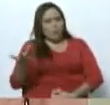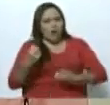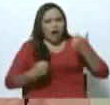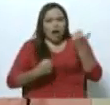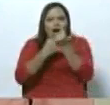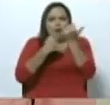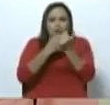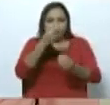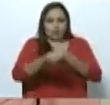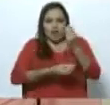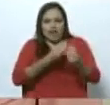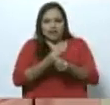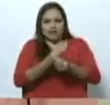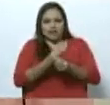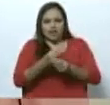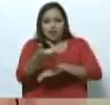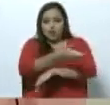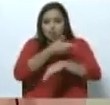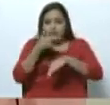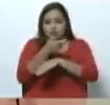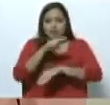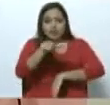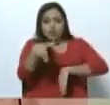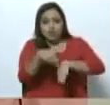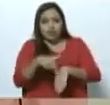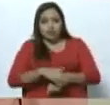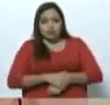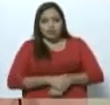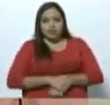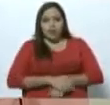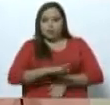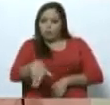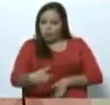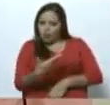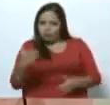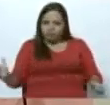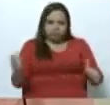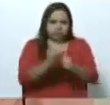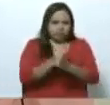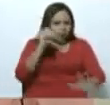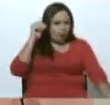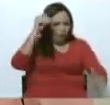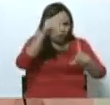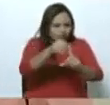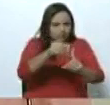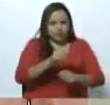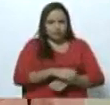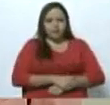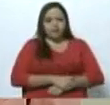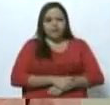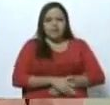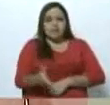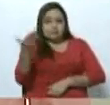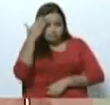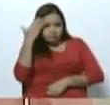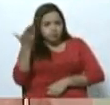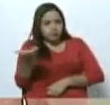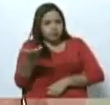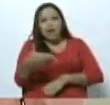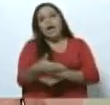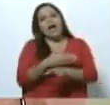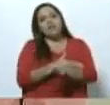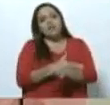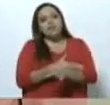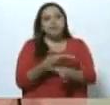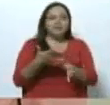puede brindarle al Ejecutivo Nacional para lograr este objetivo? Tomando en consideración y haciendo